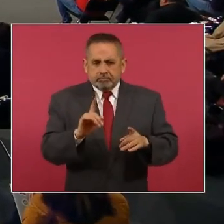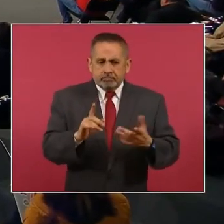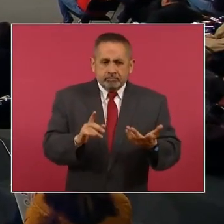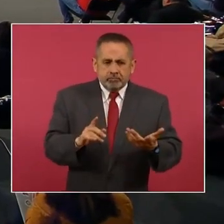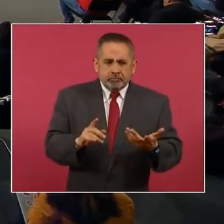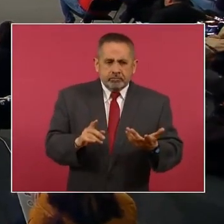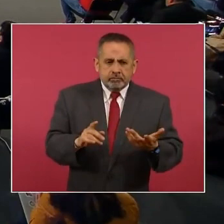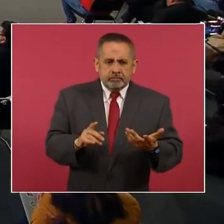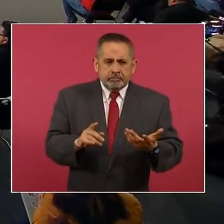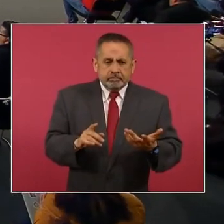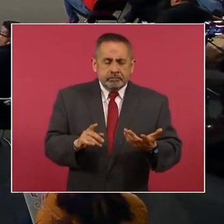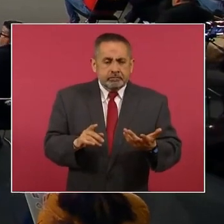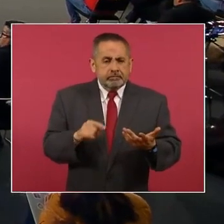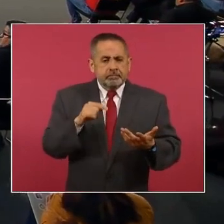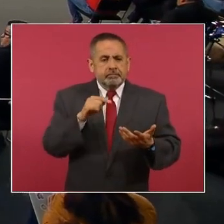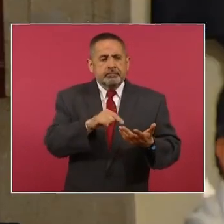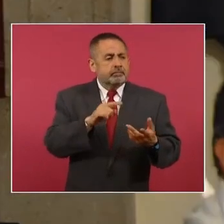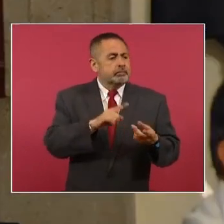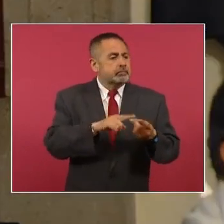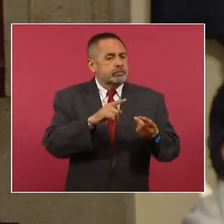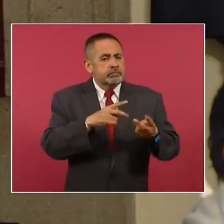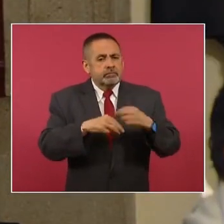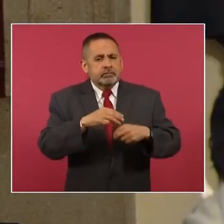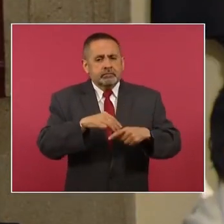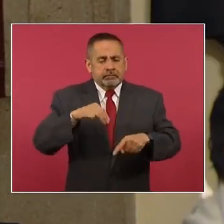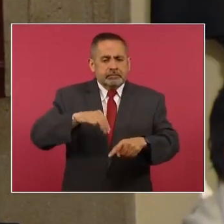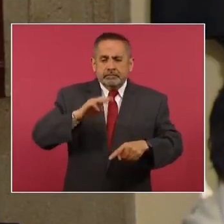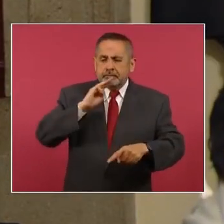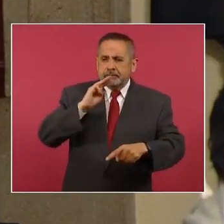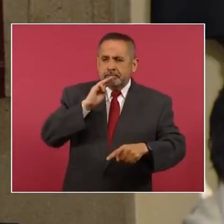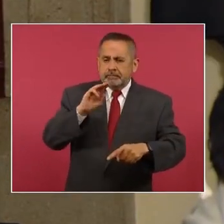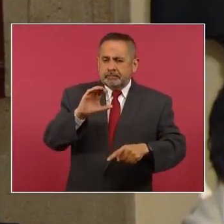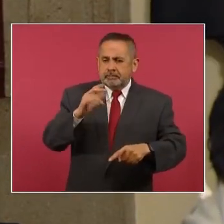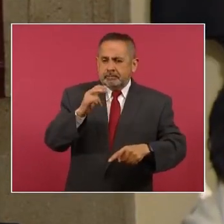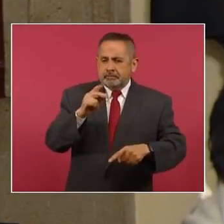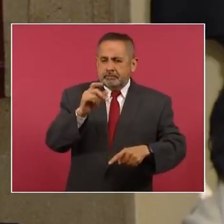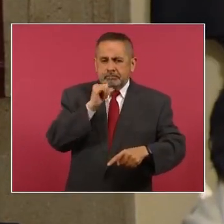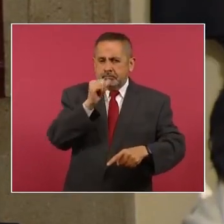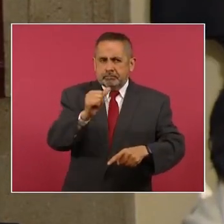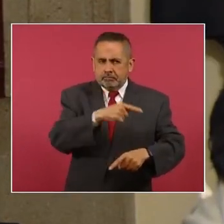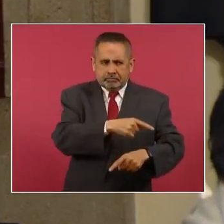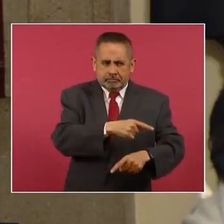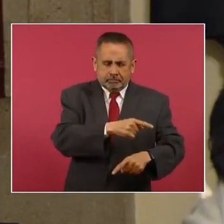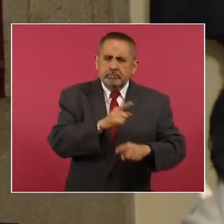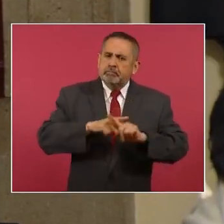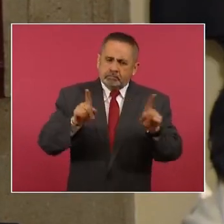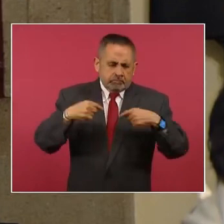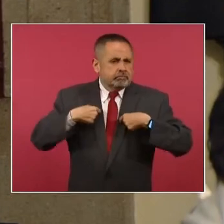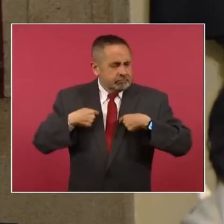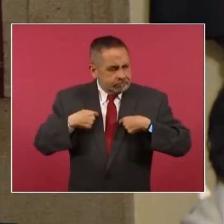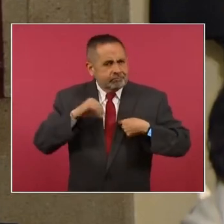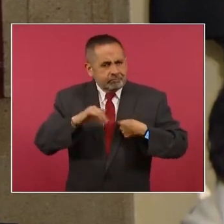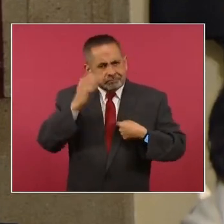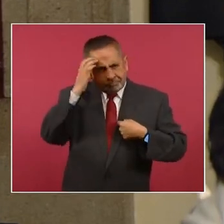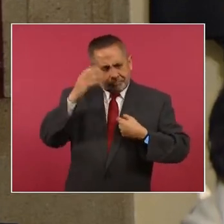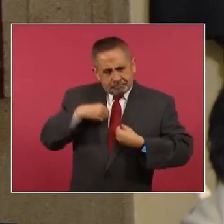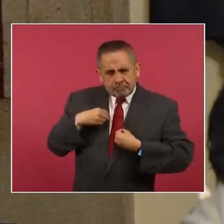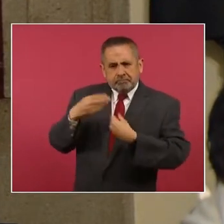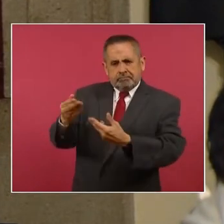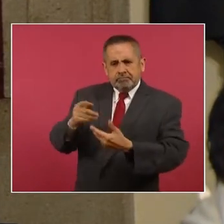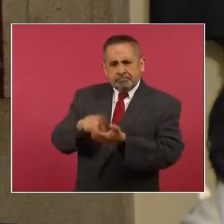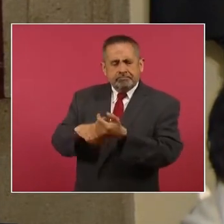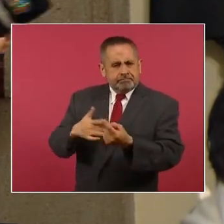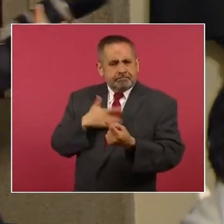o no está aquí la mamá del Chapo, ¿no? Pero creo que nosotros sí es necesario que conozca nuestro